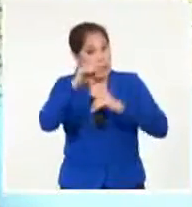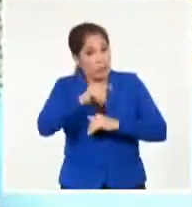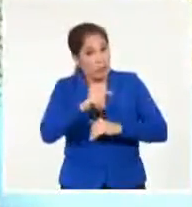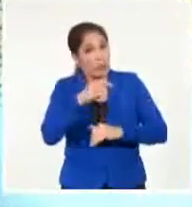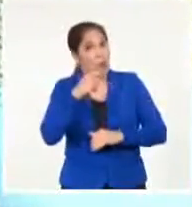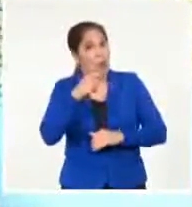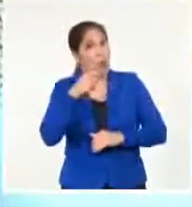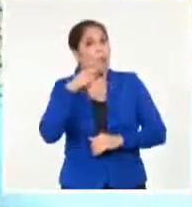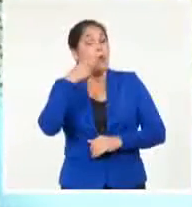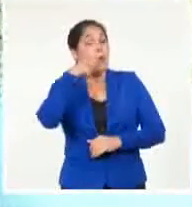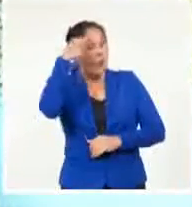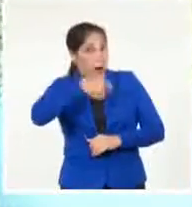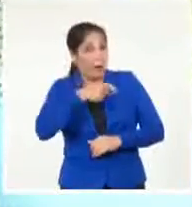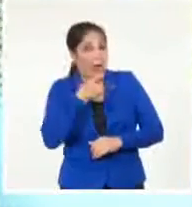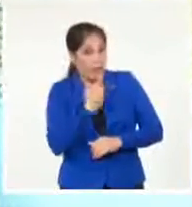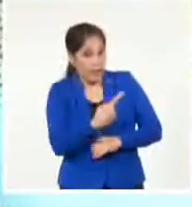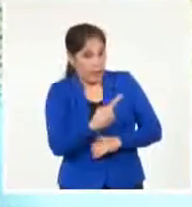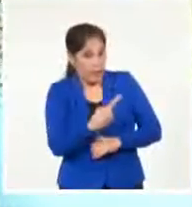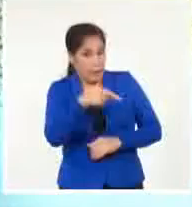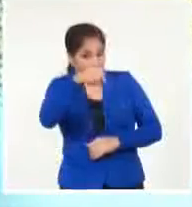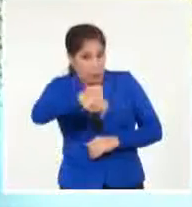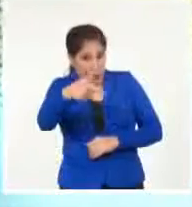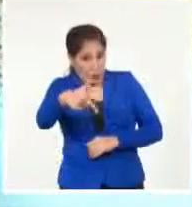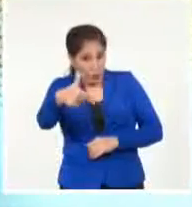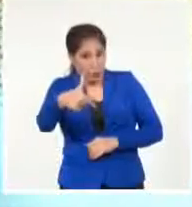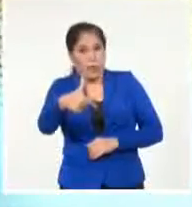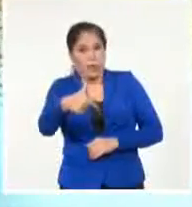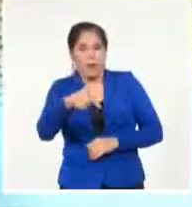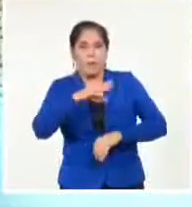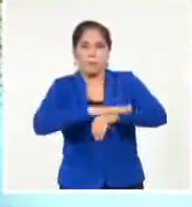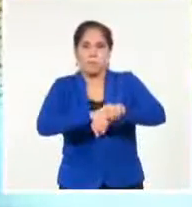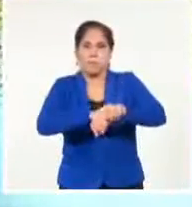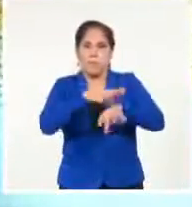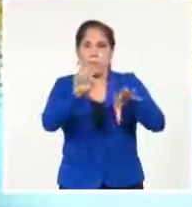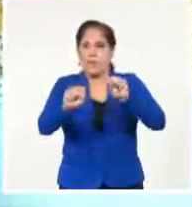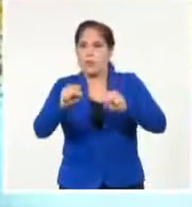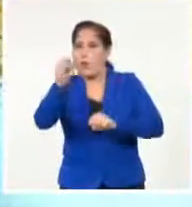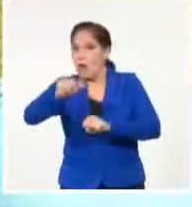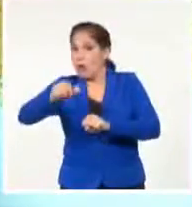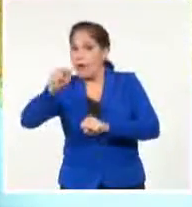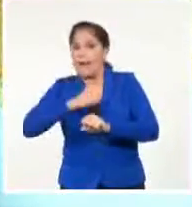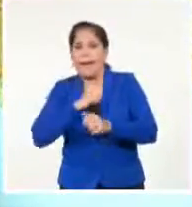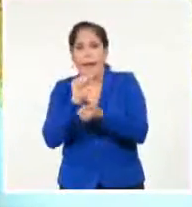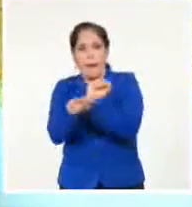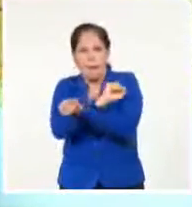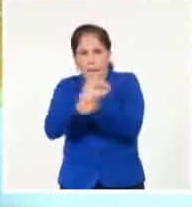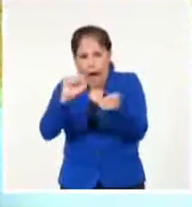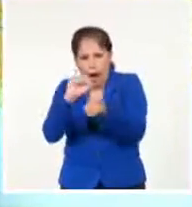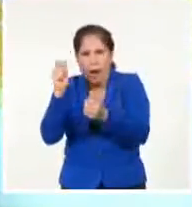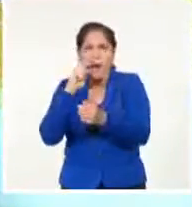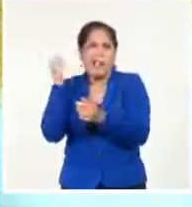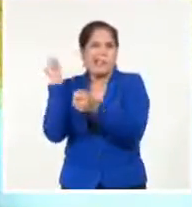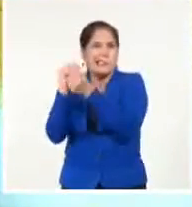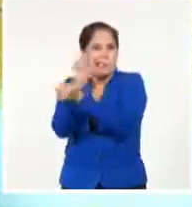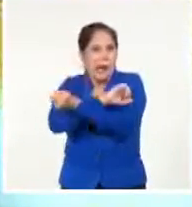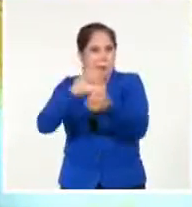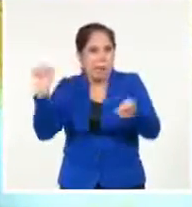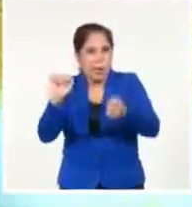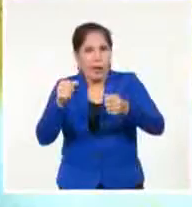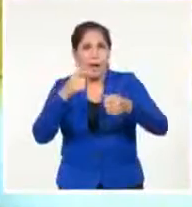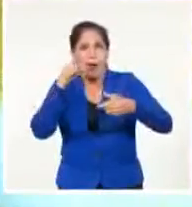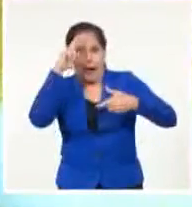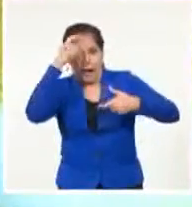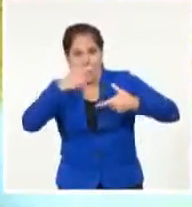del Kremlin, Dmitry Peskov, anunció este jueves el arresto de los saboteadores que intentaron perpetrar un atentado contra el